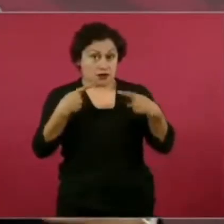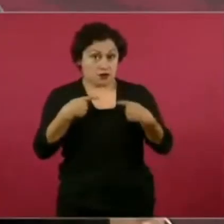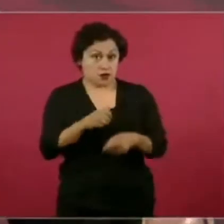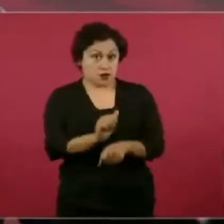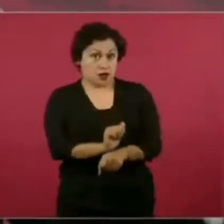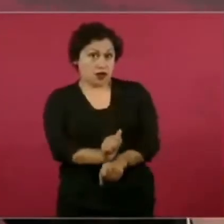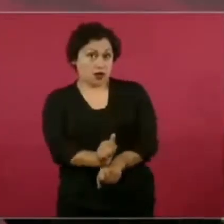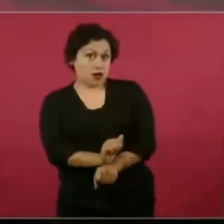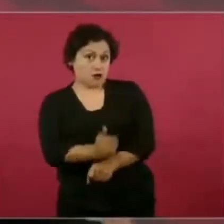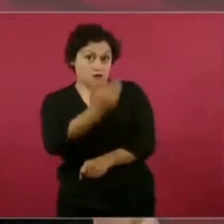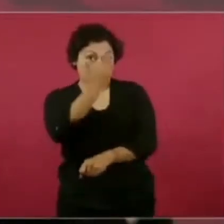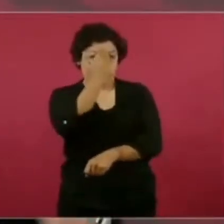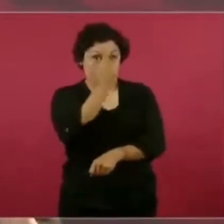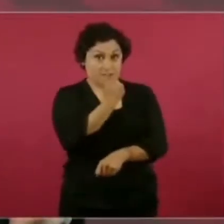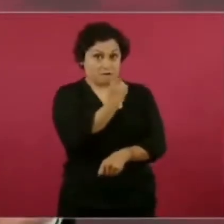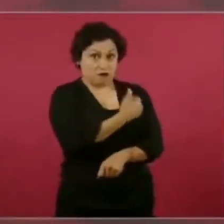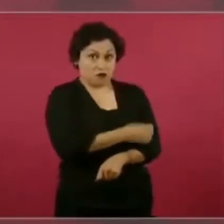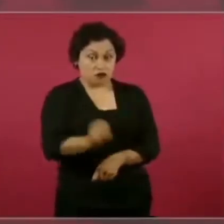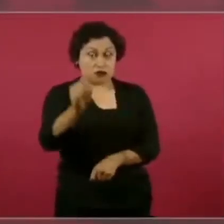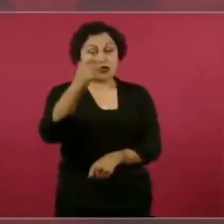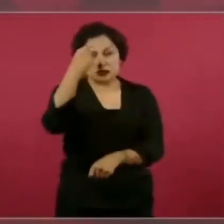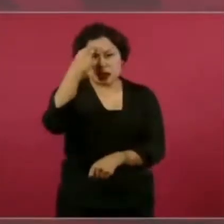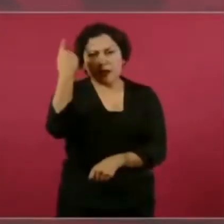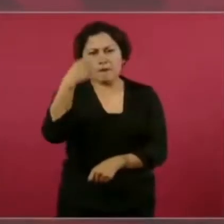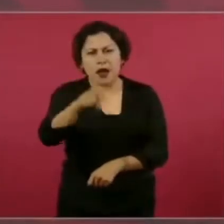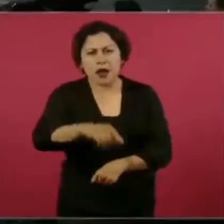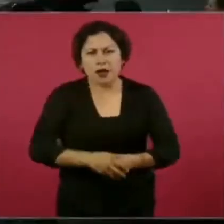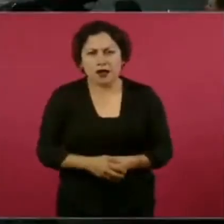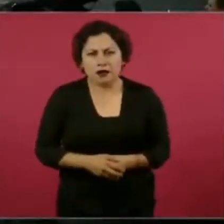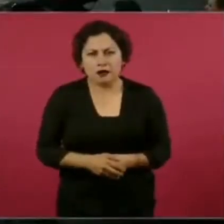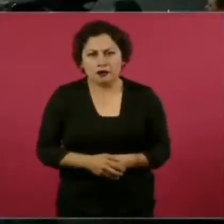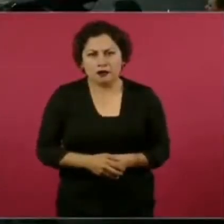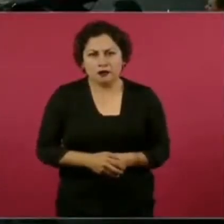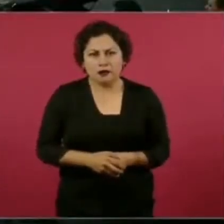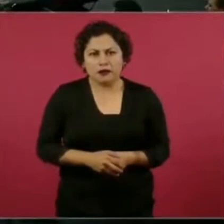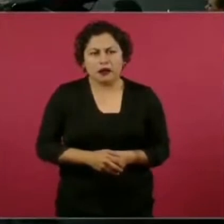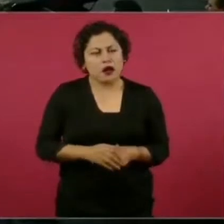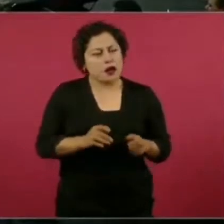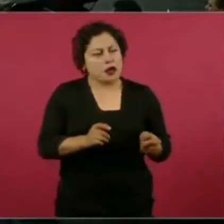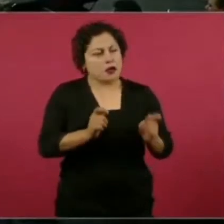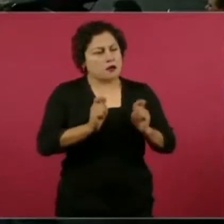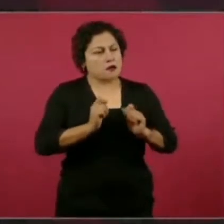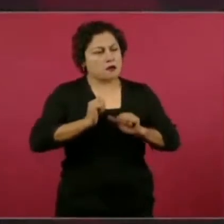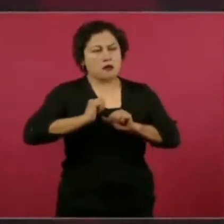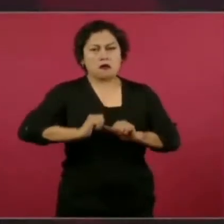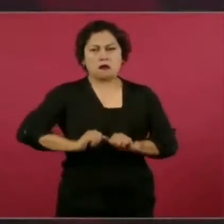para hablar mal de Hidalgo y de Morelos, y ya ni hablar